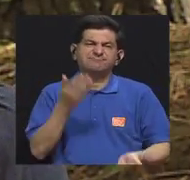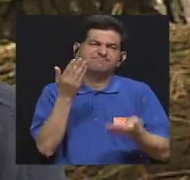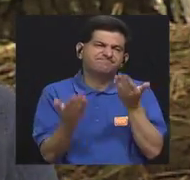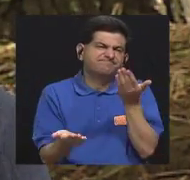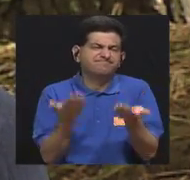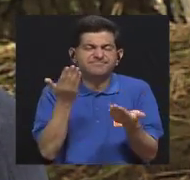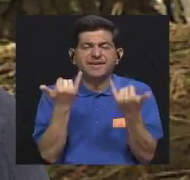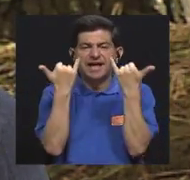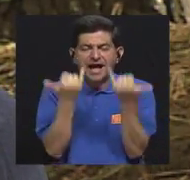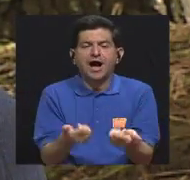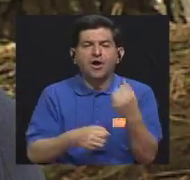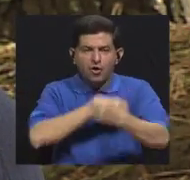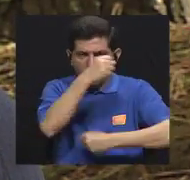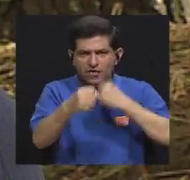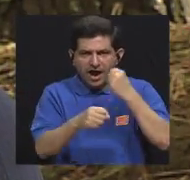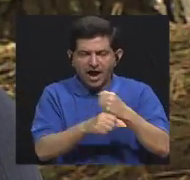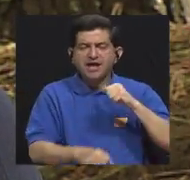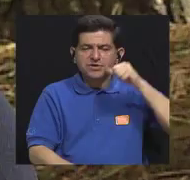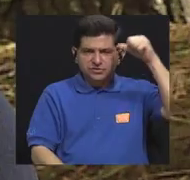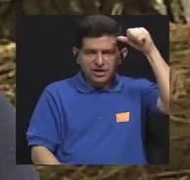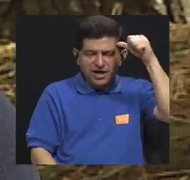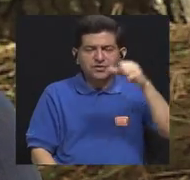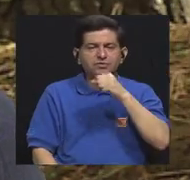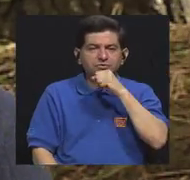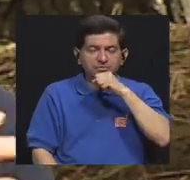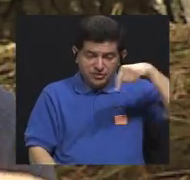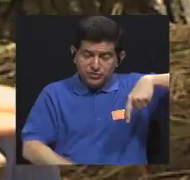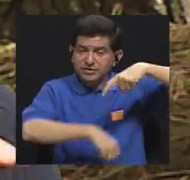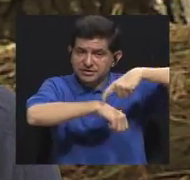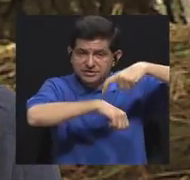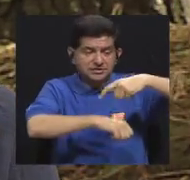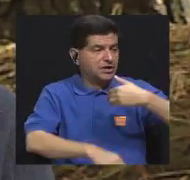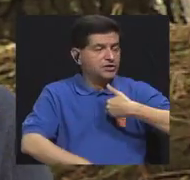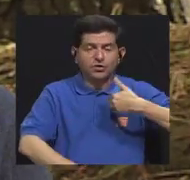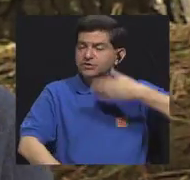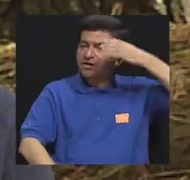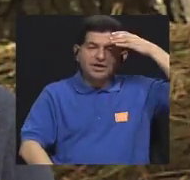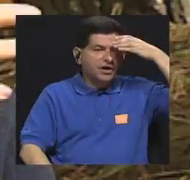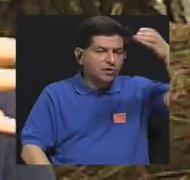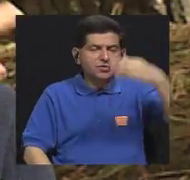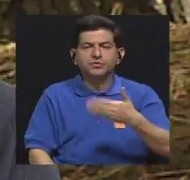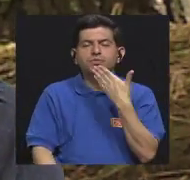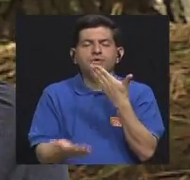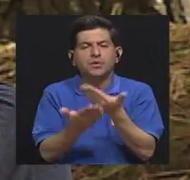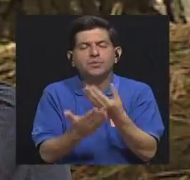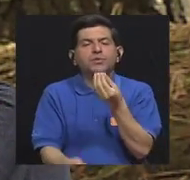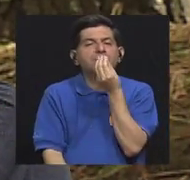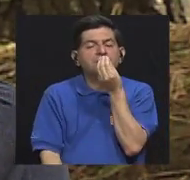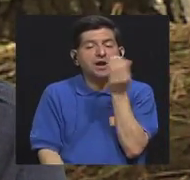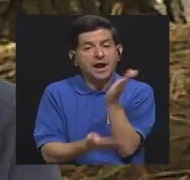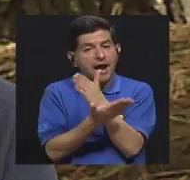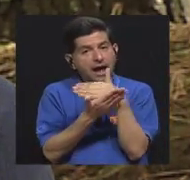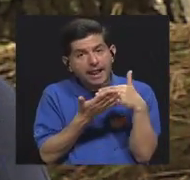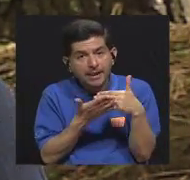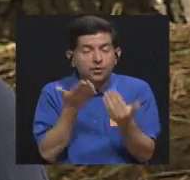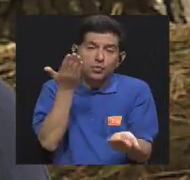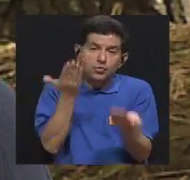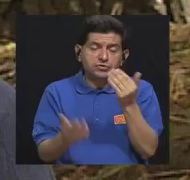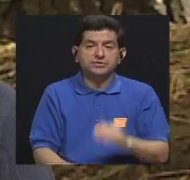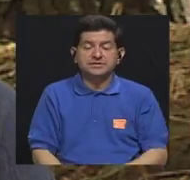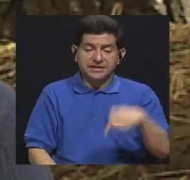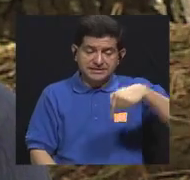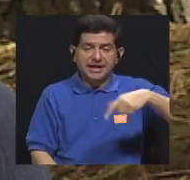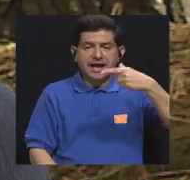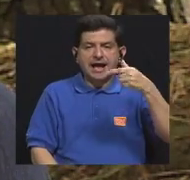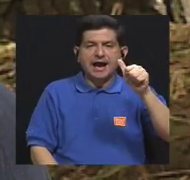edad, que es lo que está pasando con nuestros adultos mayores actuales, ¿verdad? Que no tuvieron una cultura de buena alimentación, algunos de ellos en, en la